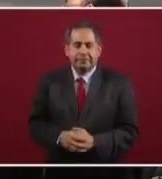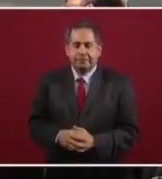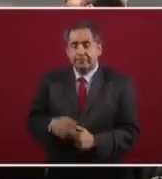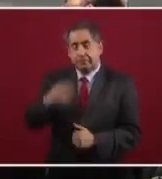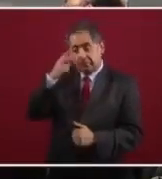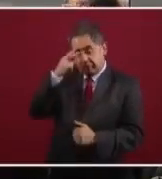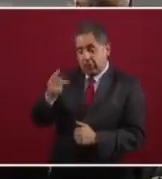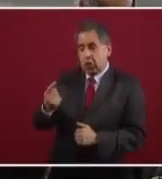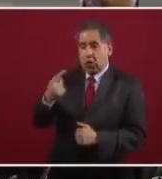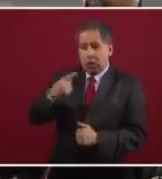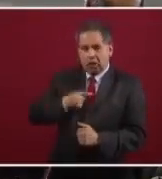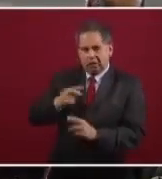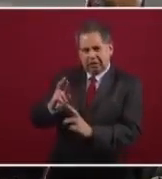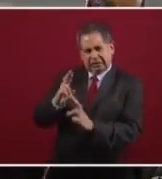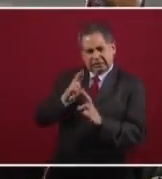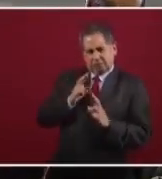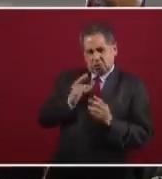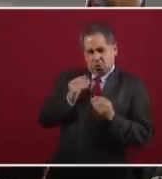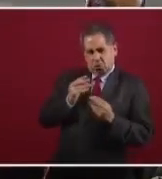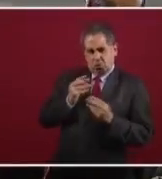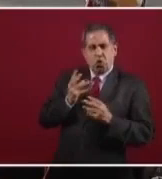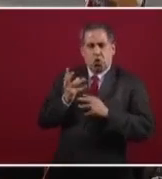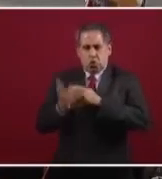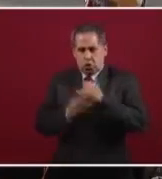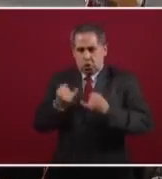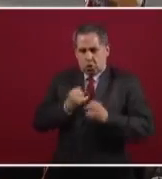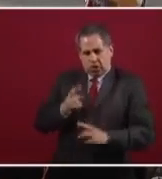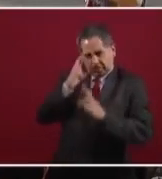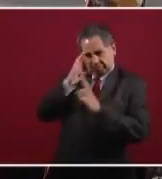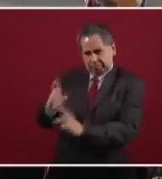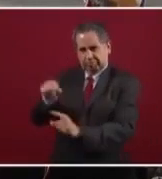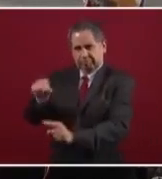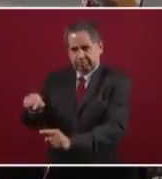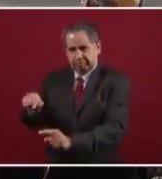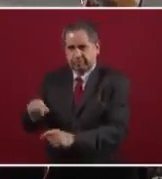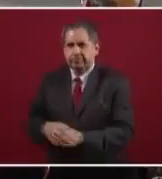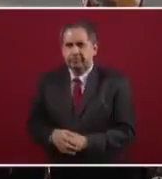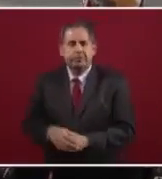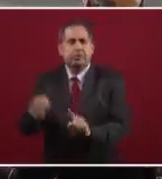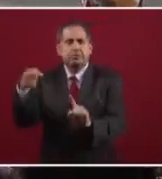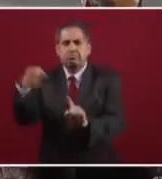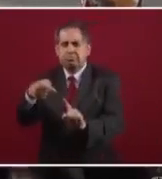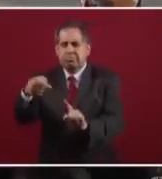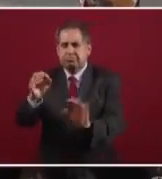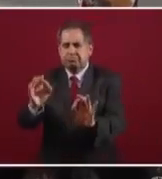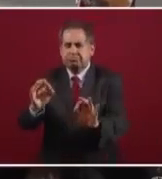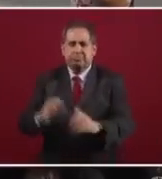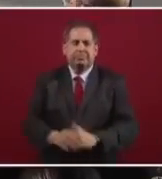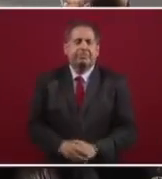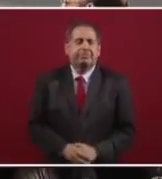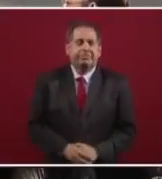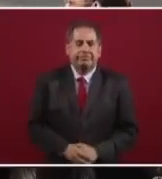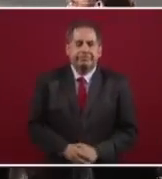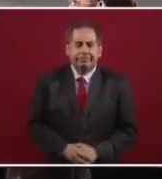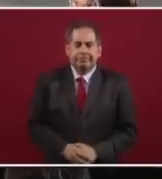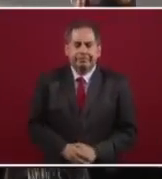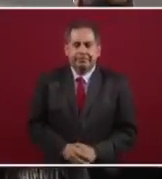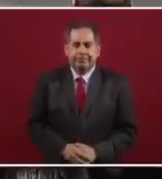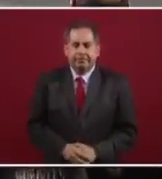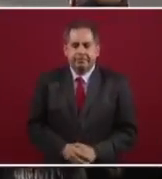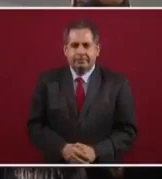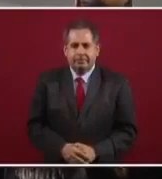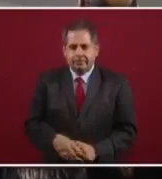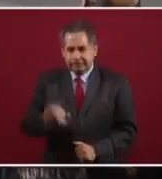México está mostrando un gran respeto hacia nosotros y todos nosotros también hacia ellos. Eso es todo. Y la pregunta, señor presidente.